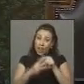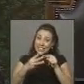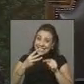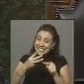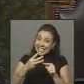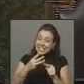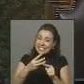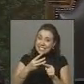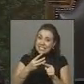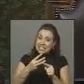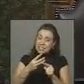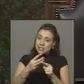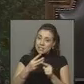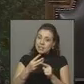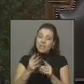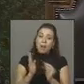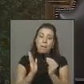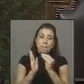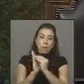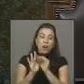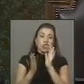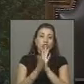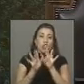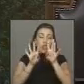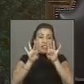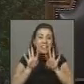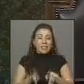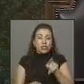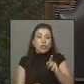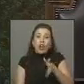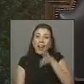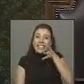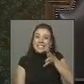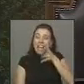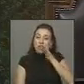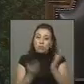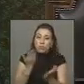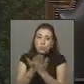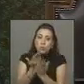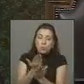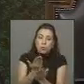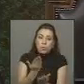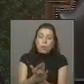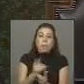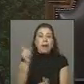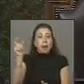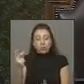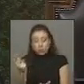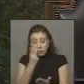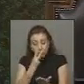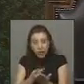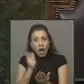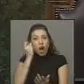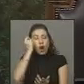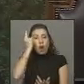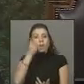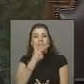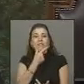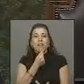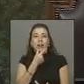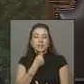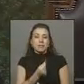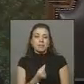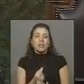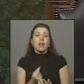uno de ellos se agregará el texto de su intervención para mejor comprensión y que sea más